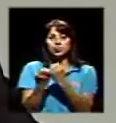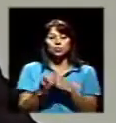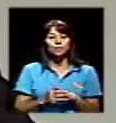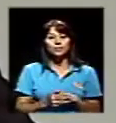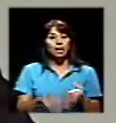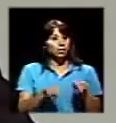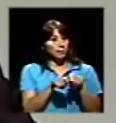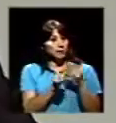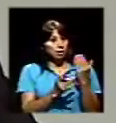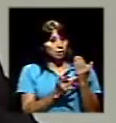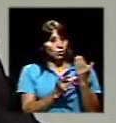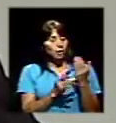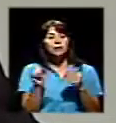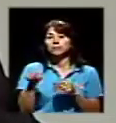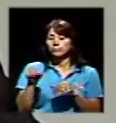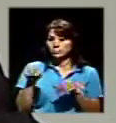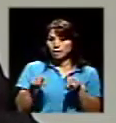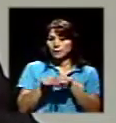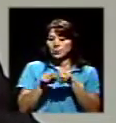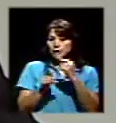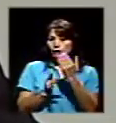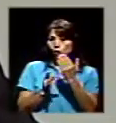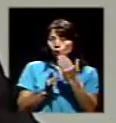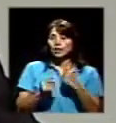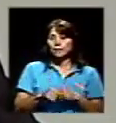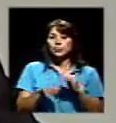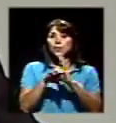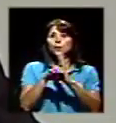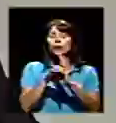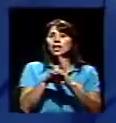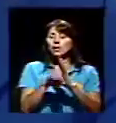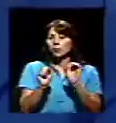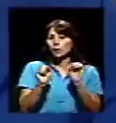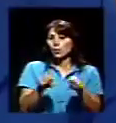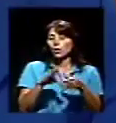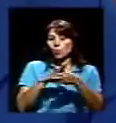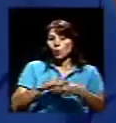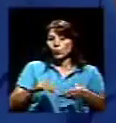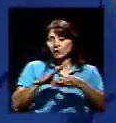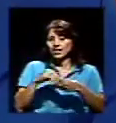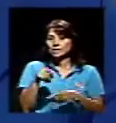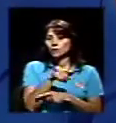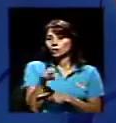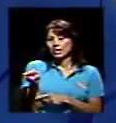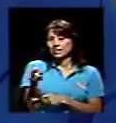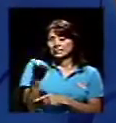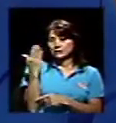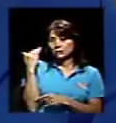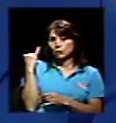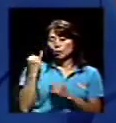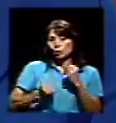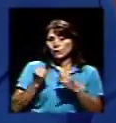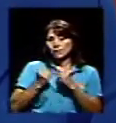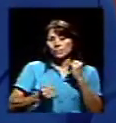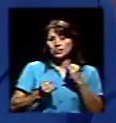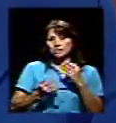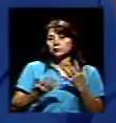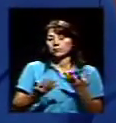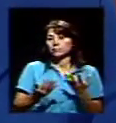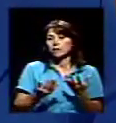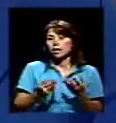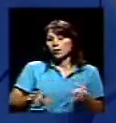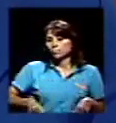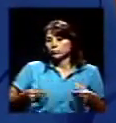Tecnología. Les puedo contar rápidamente, por ejemplo, las últimas inversiones que hemos hecho en esto. Grandes